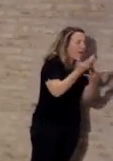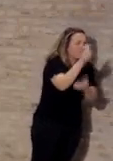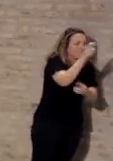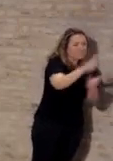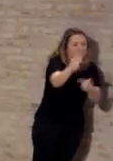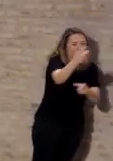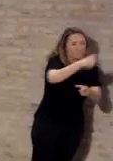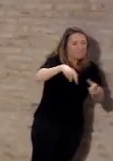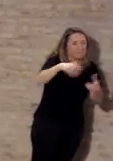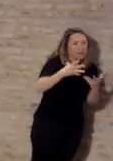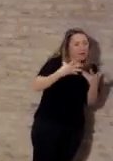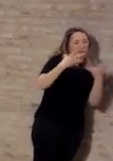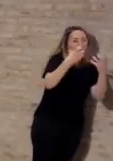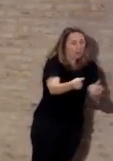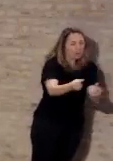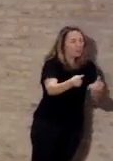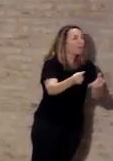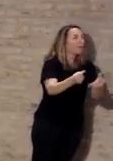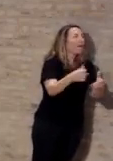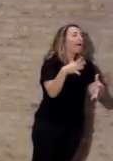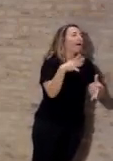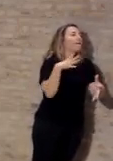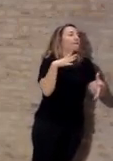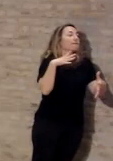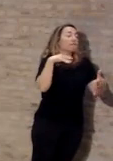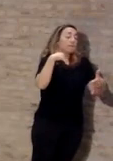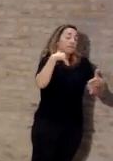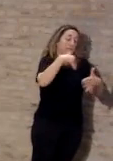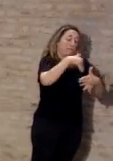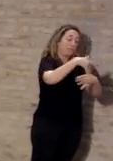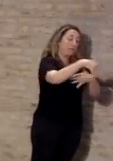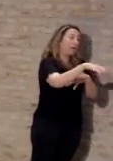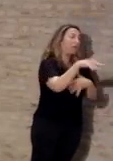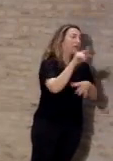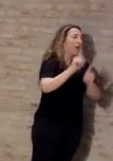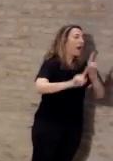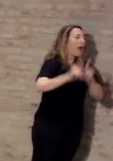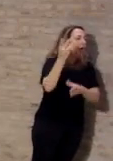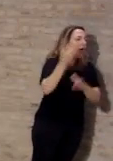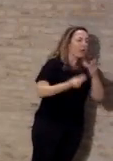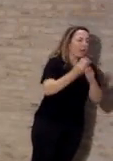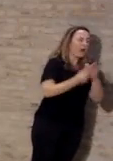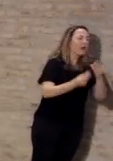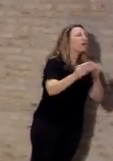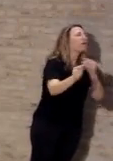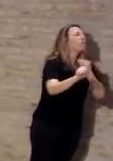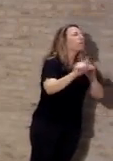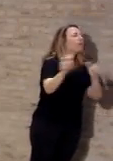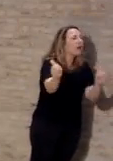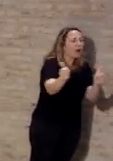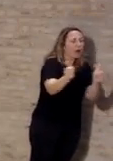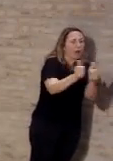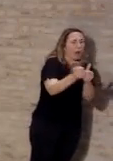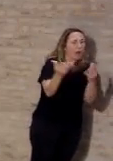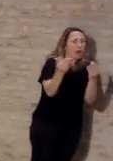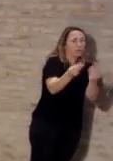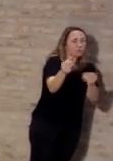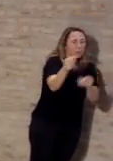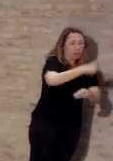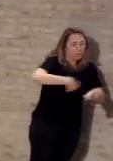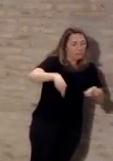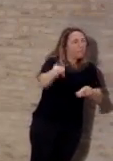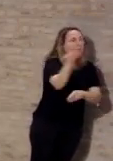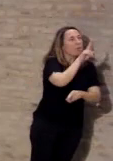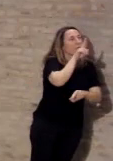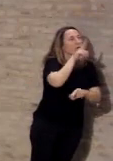víctimas hay mucho déficit o falencia en lo que son este el acompañamiento a personas con